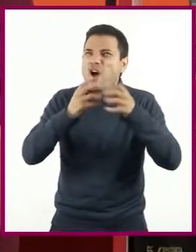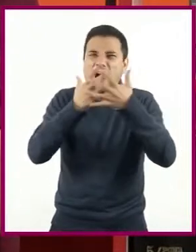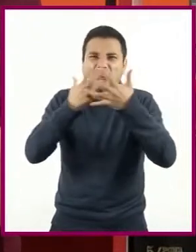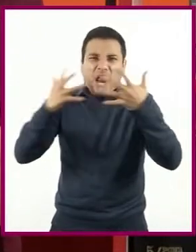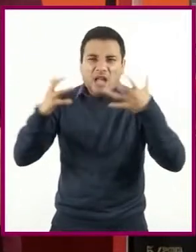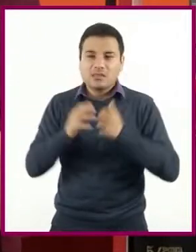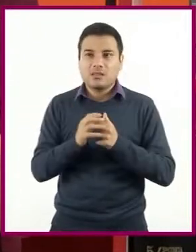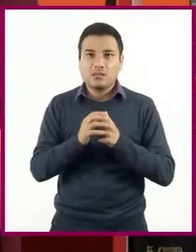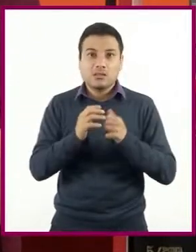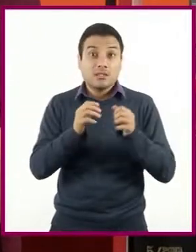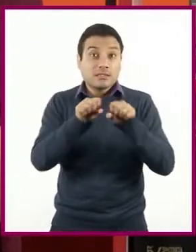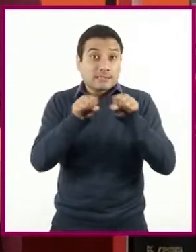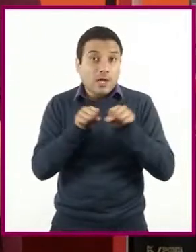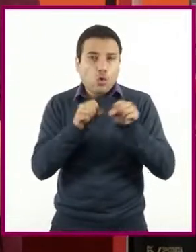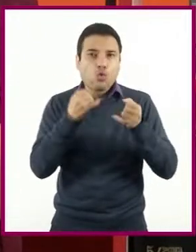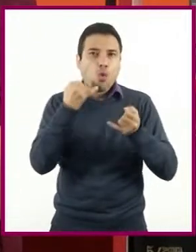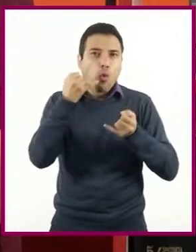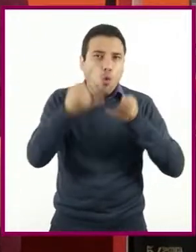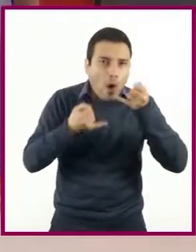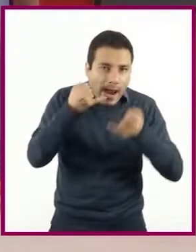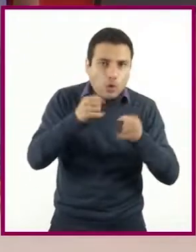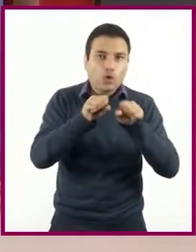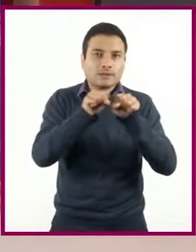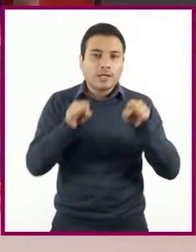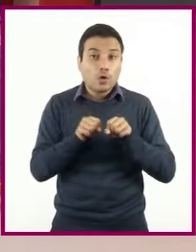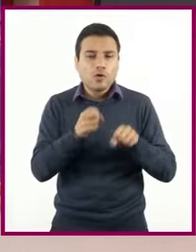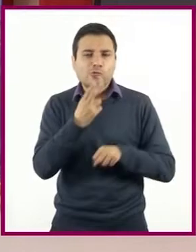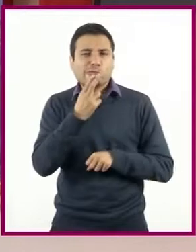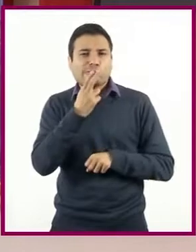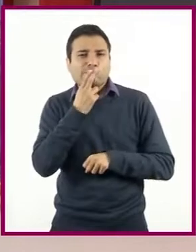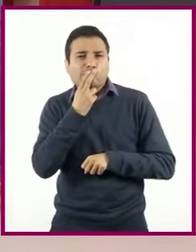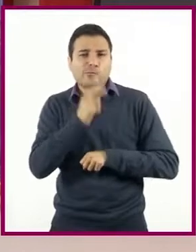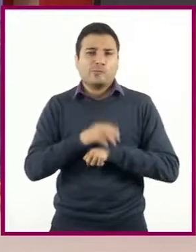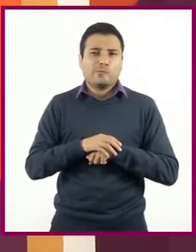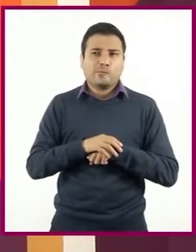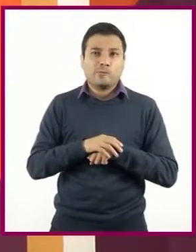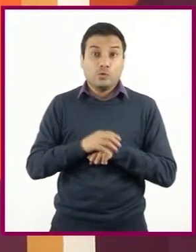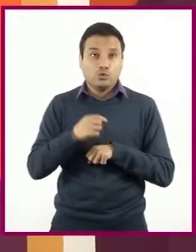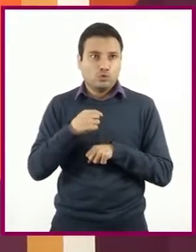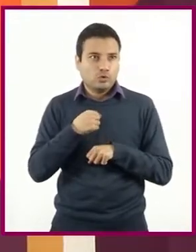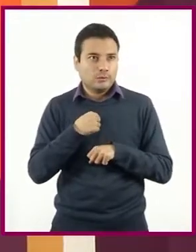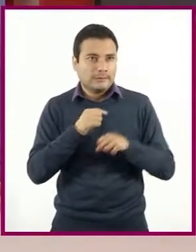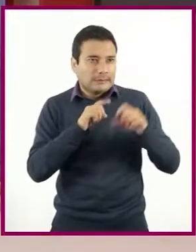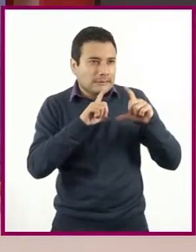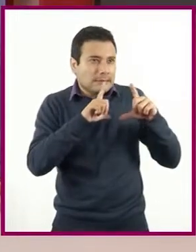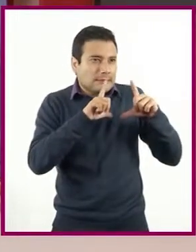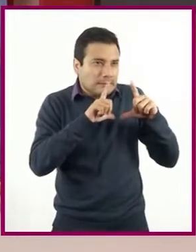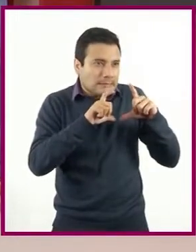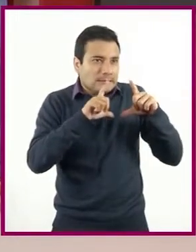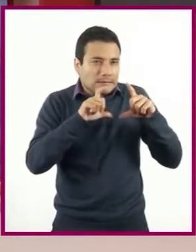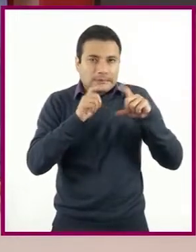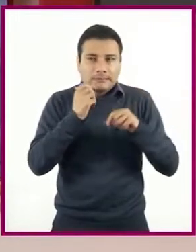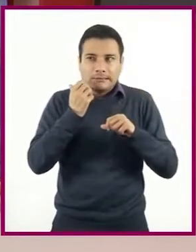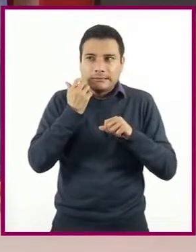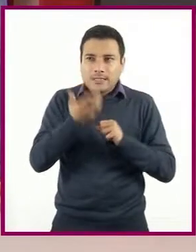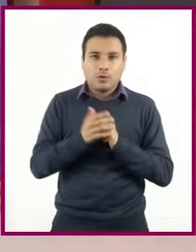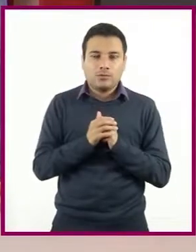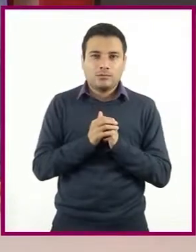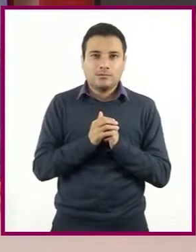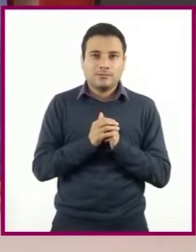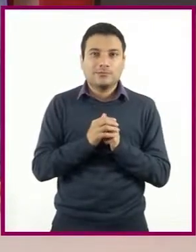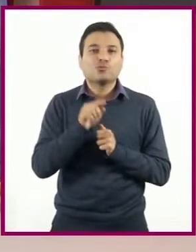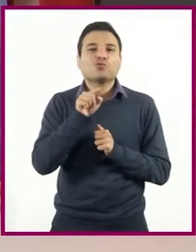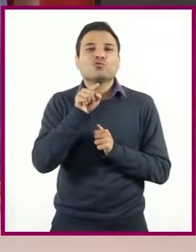el salón de juegos o el salón de fumar. Y con un clic, capturaría esas imágenes. ¿Cuántos lugares